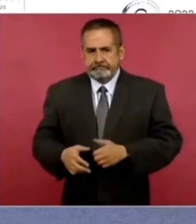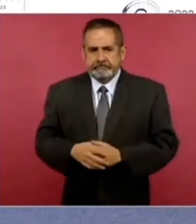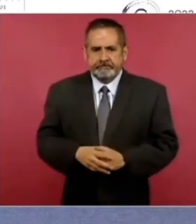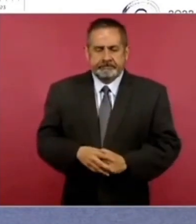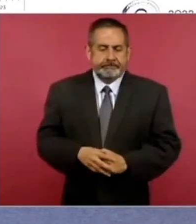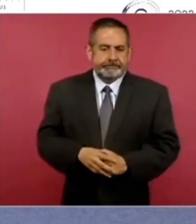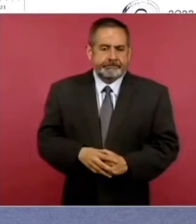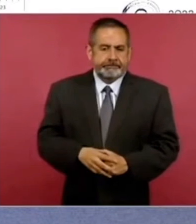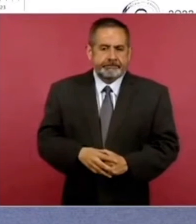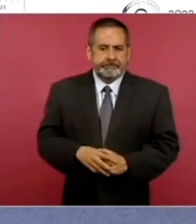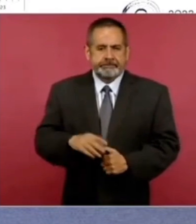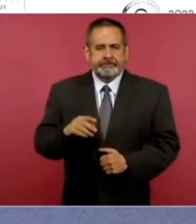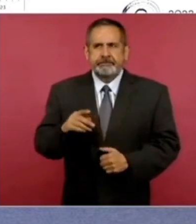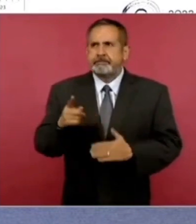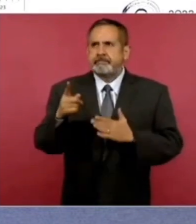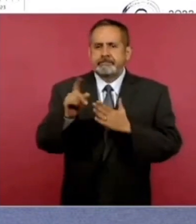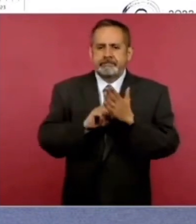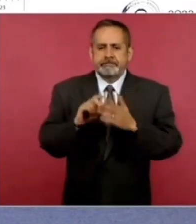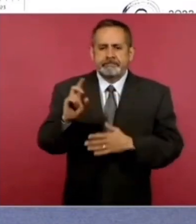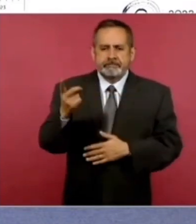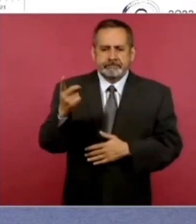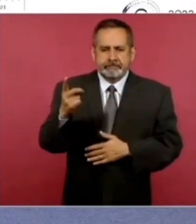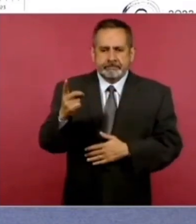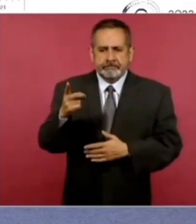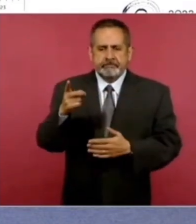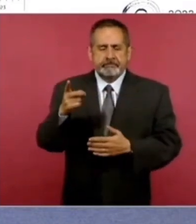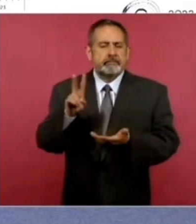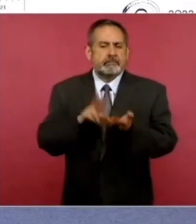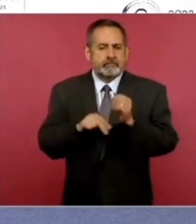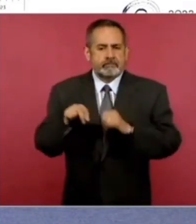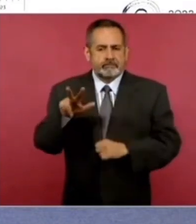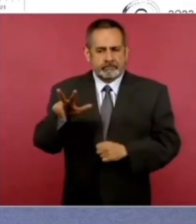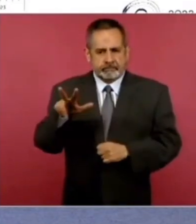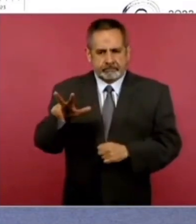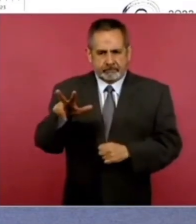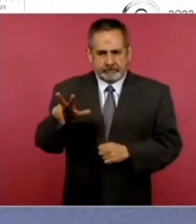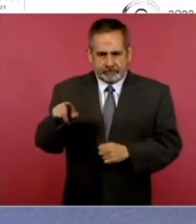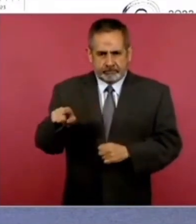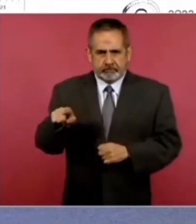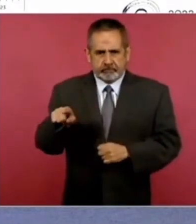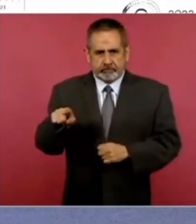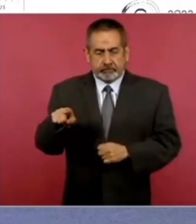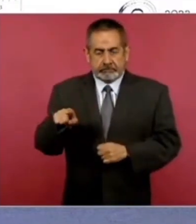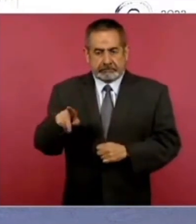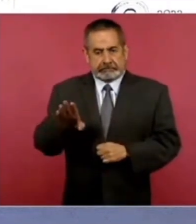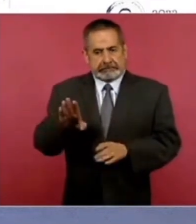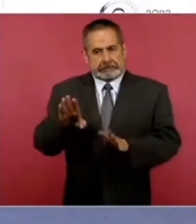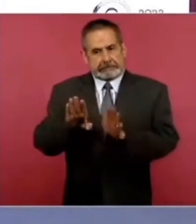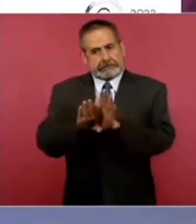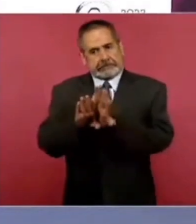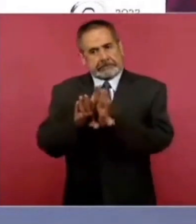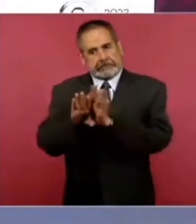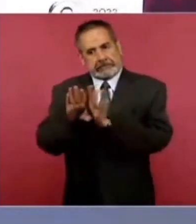Este es diciembre del 18, entonces se fue arriba